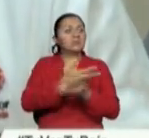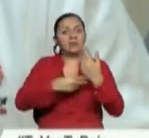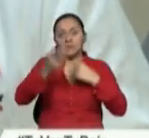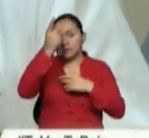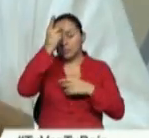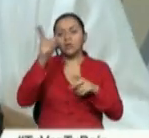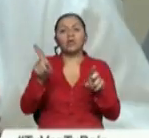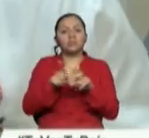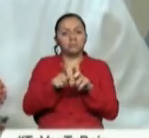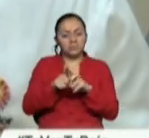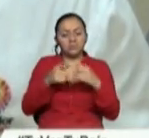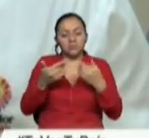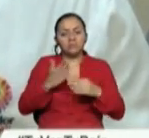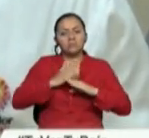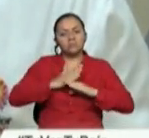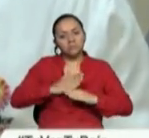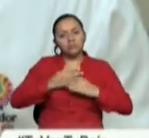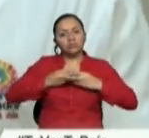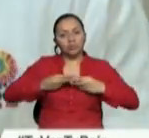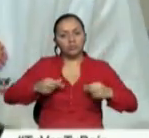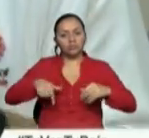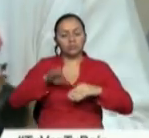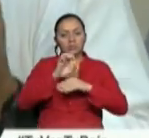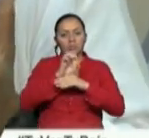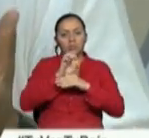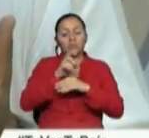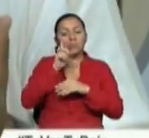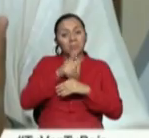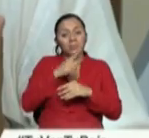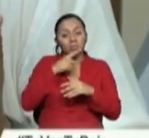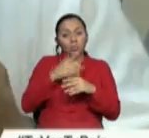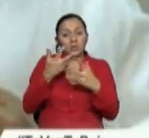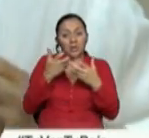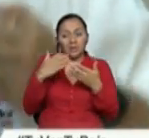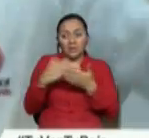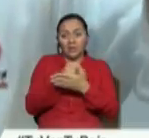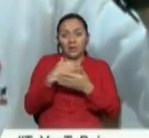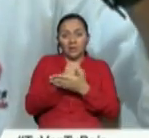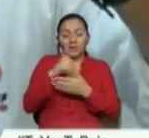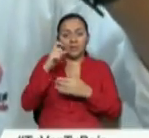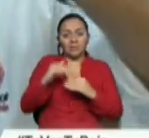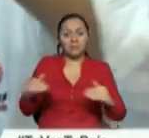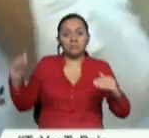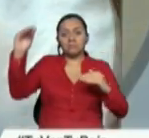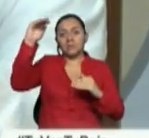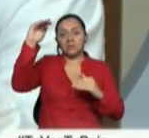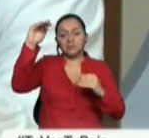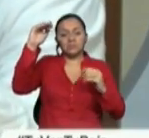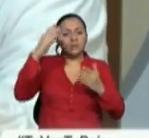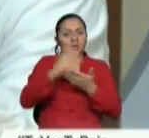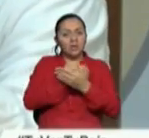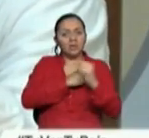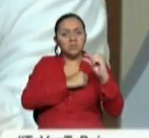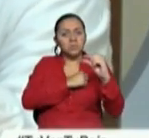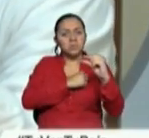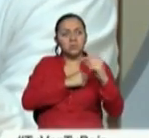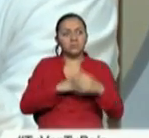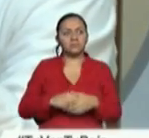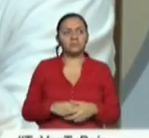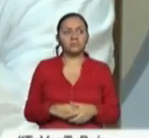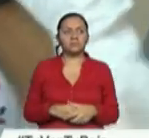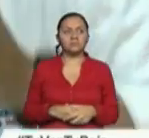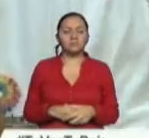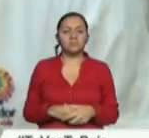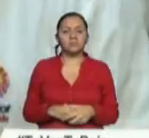entienden que esto evita la especulación de la tierra Porque si quieren ganar bastante tendrán que subir mucho los precios y y en verdad ganan poquito